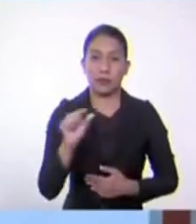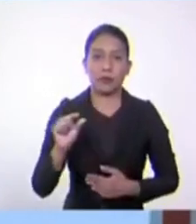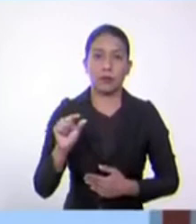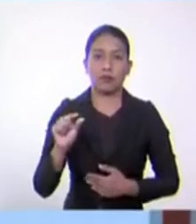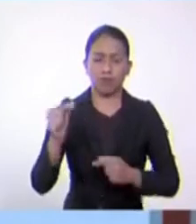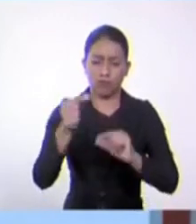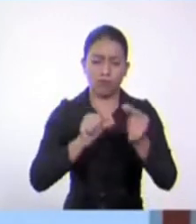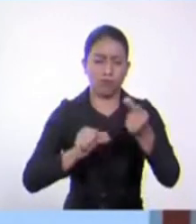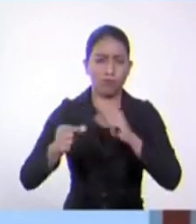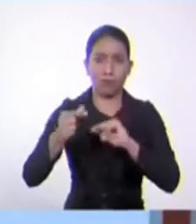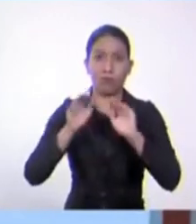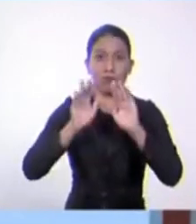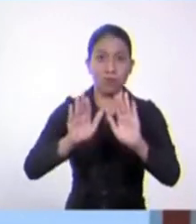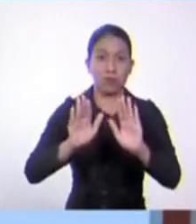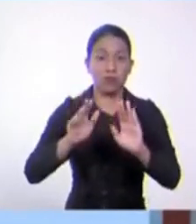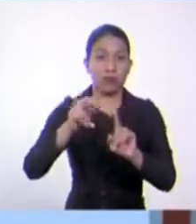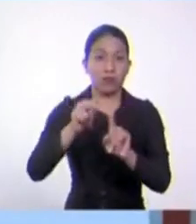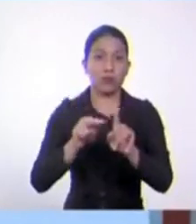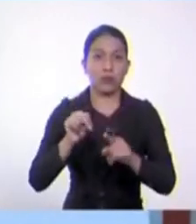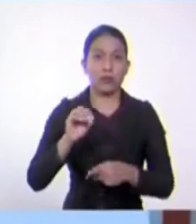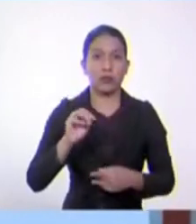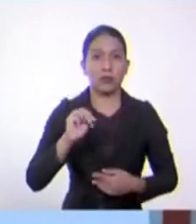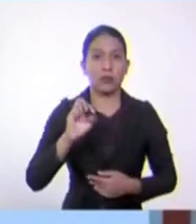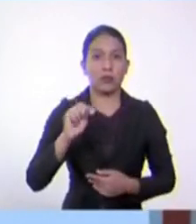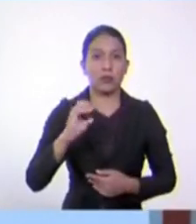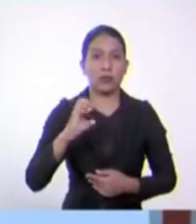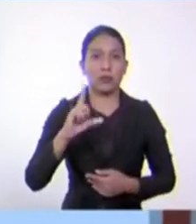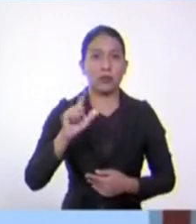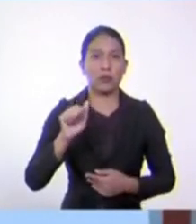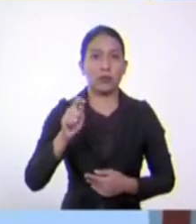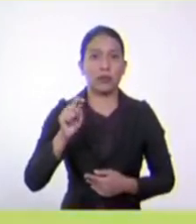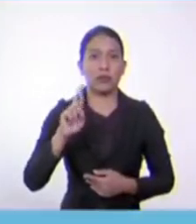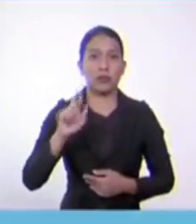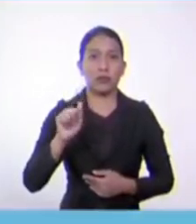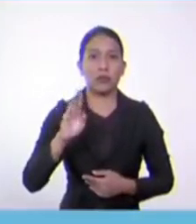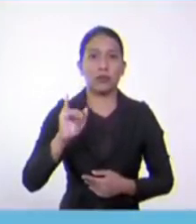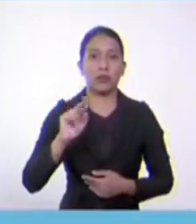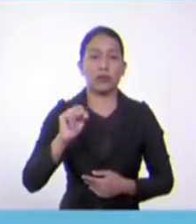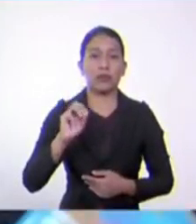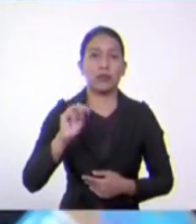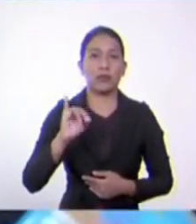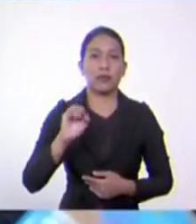de acuerdo a la nomenclatura binomial.